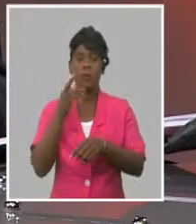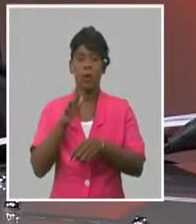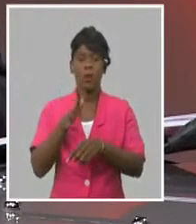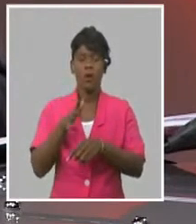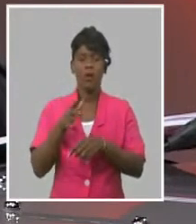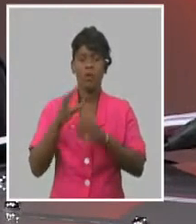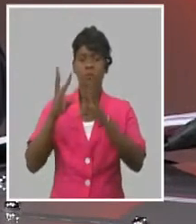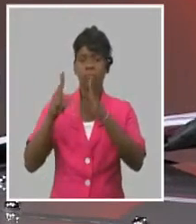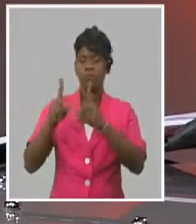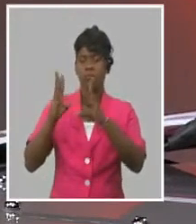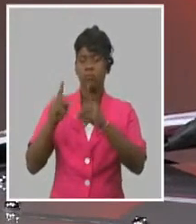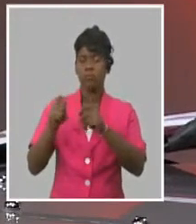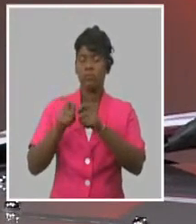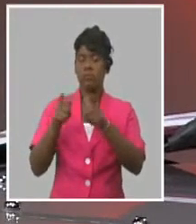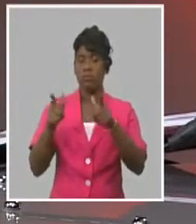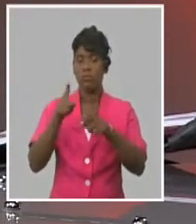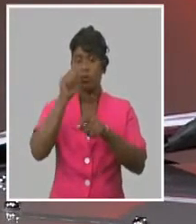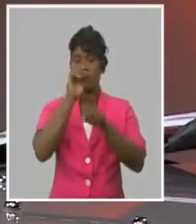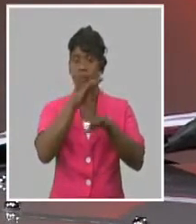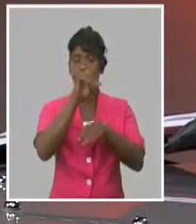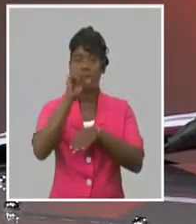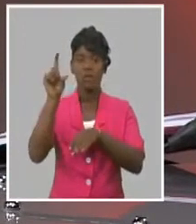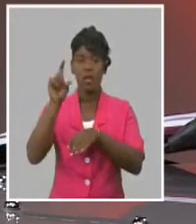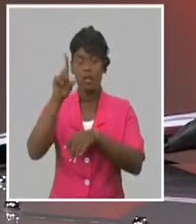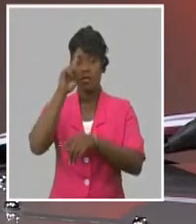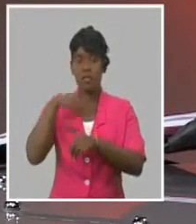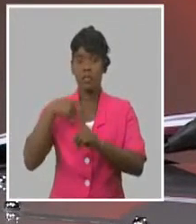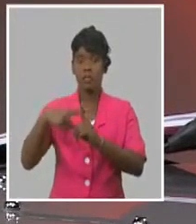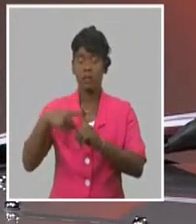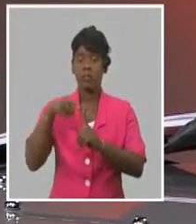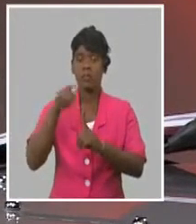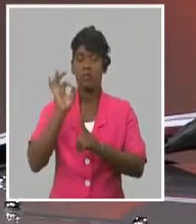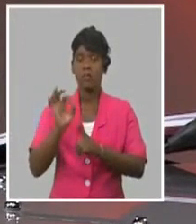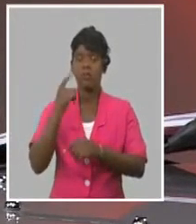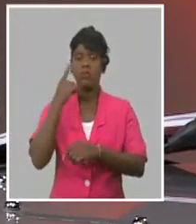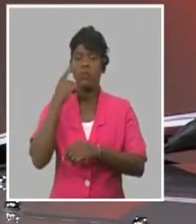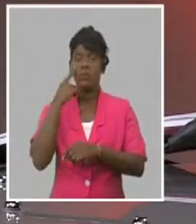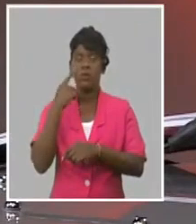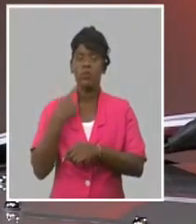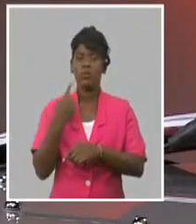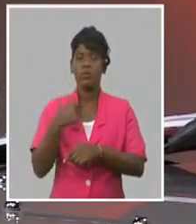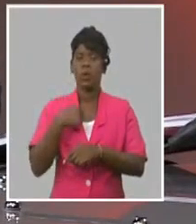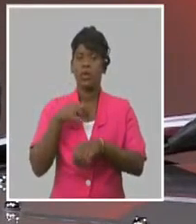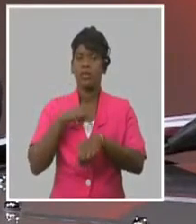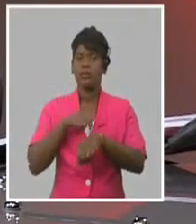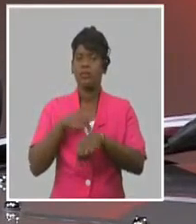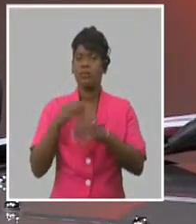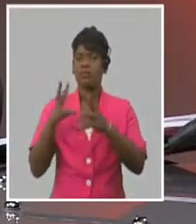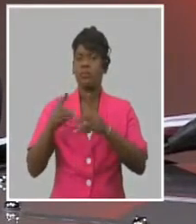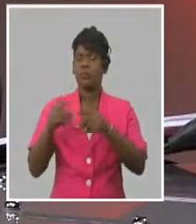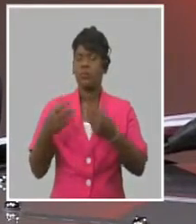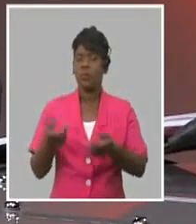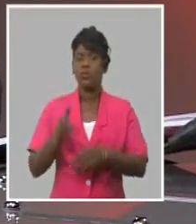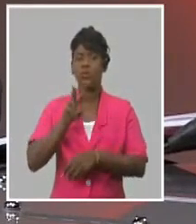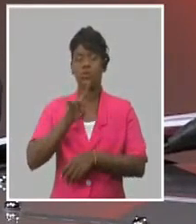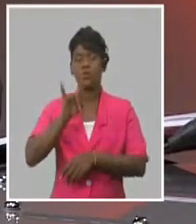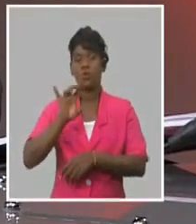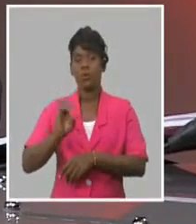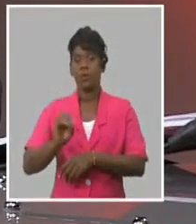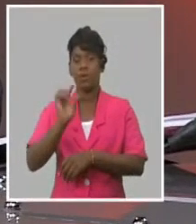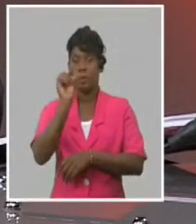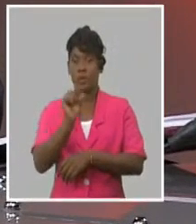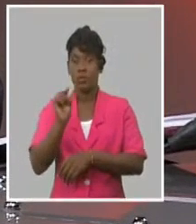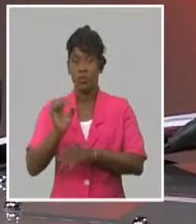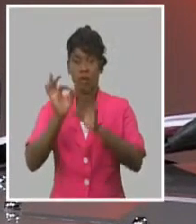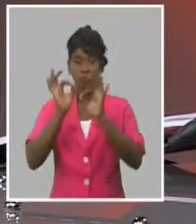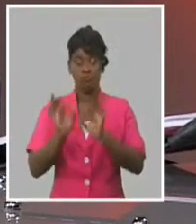en algún momento en nuestros hospitales en el mes de septiembre, a esta fecha, en este minuto, tenemos 290 casos activos en los